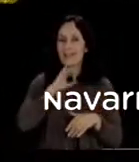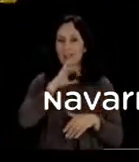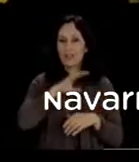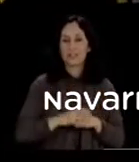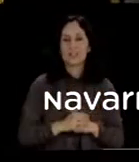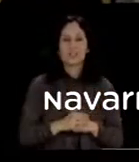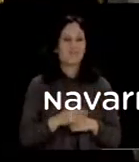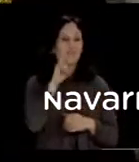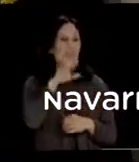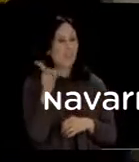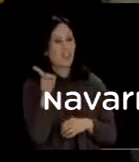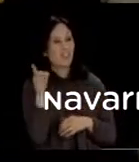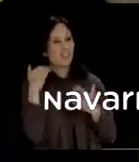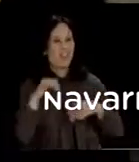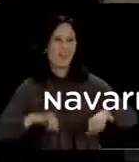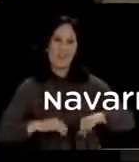A mí que vienen ya de marcha.